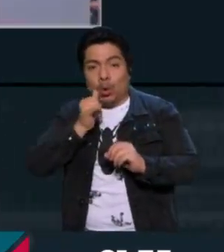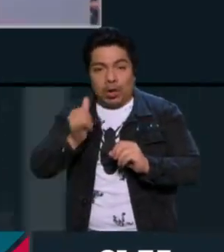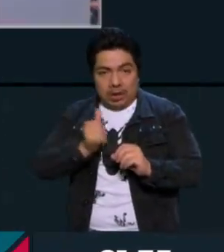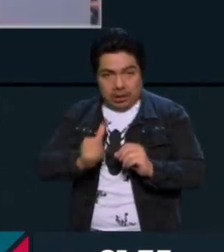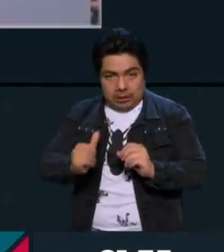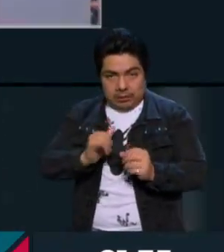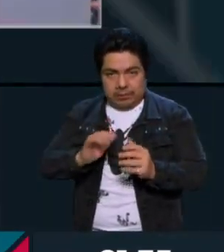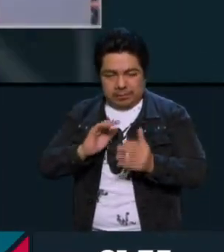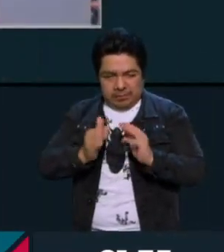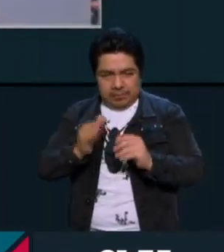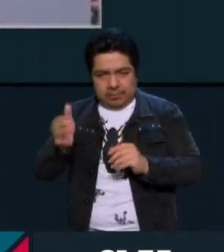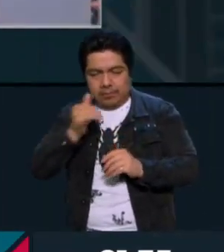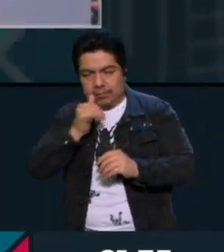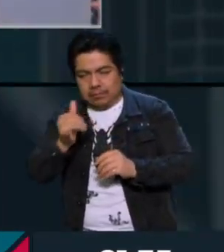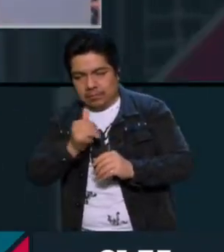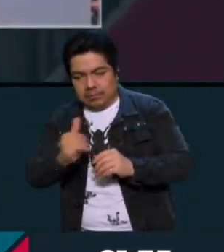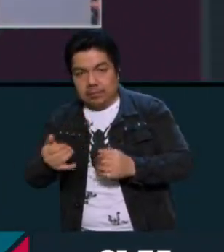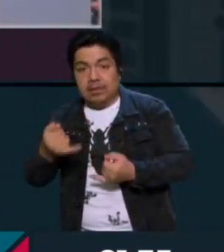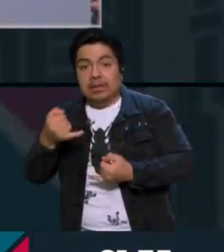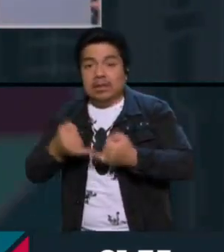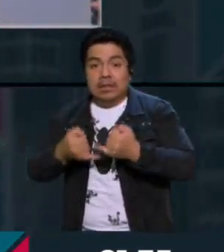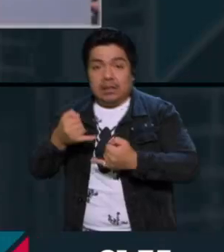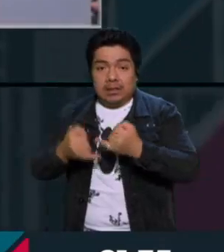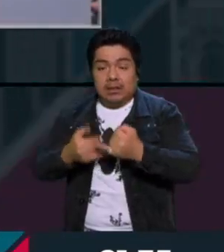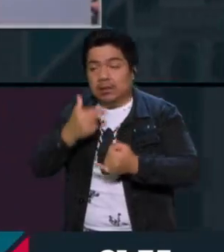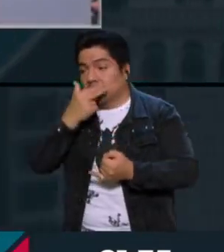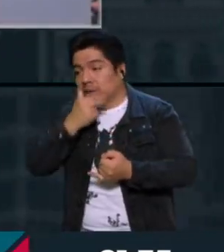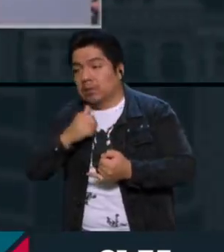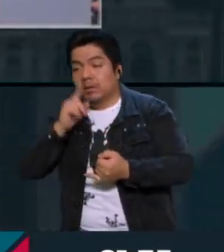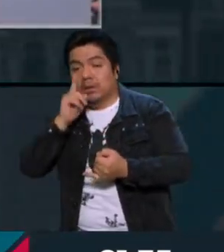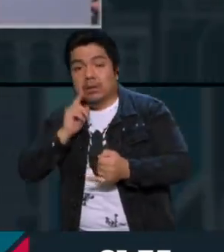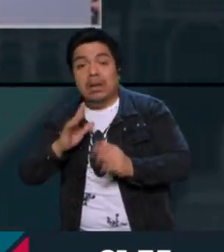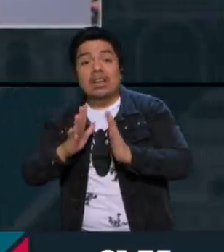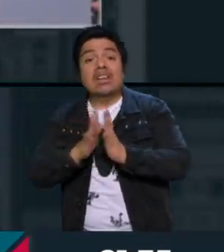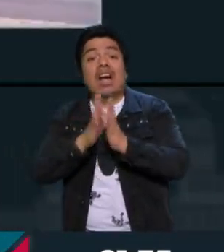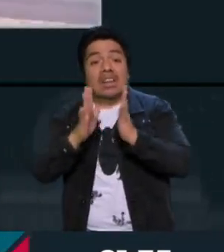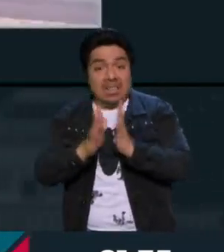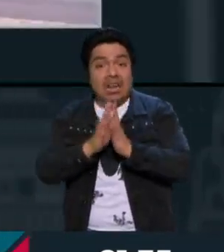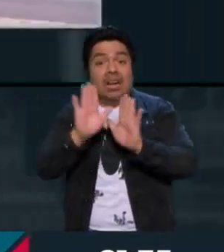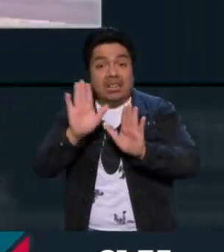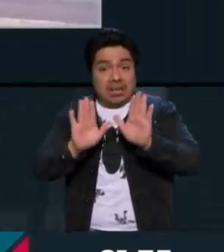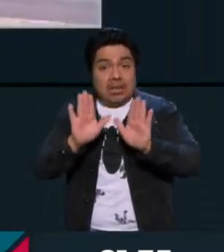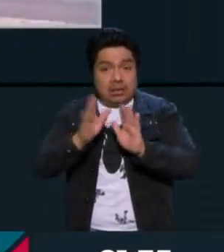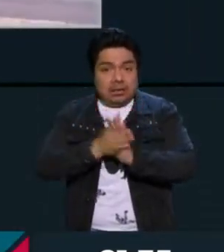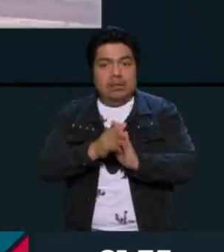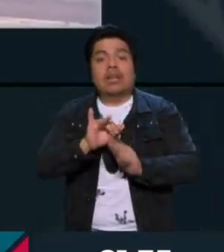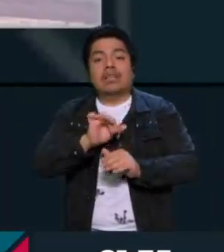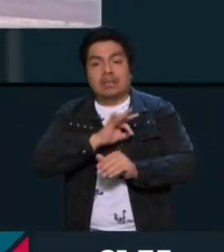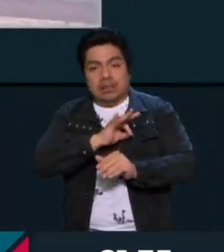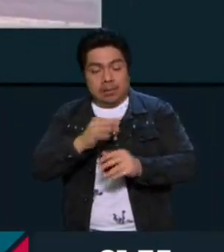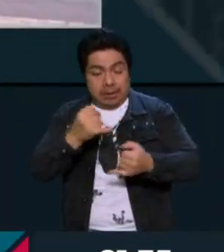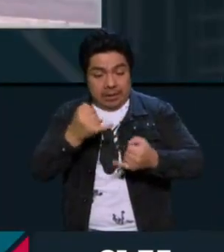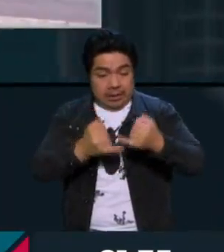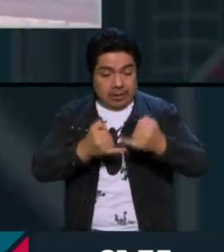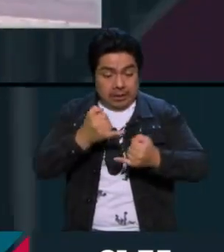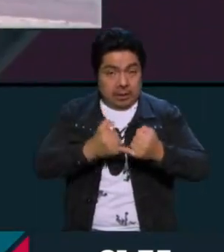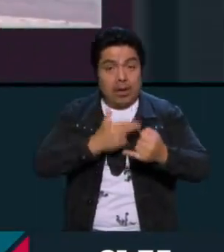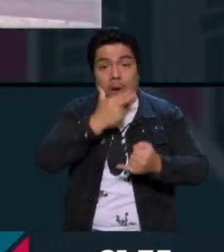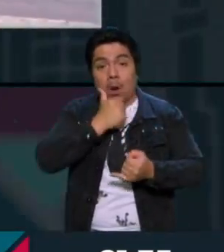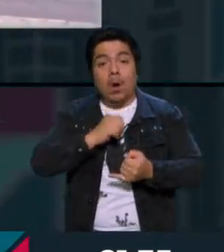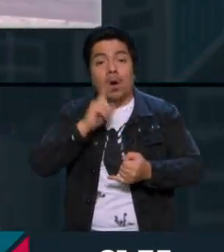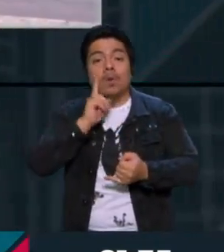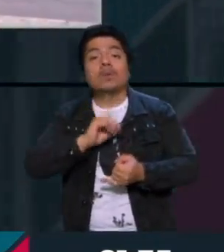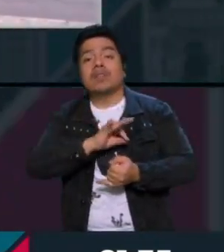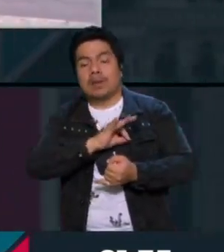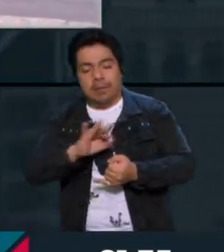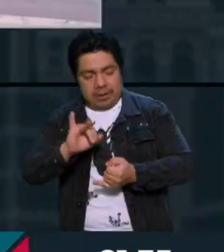una cuestión llamada los jueces y juezas por la democracia. Es decir, sí se puede ser juez y jueza, sí se puede interpretar